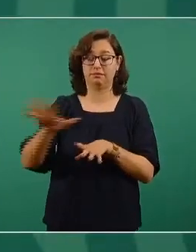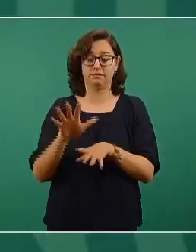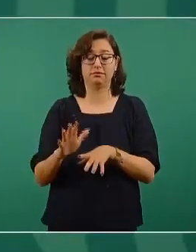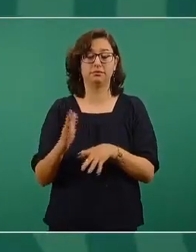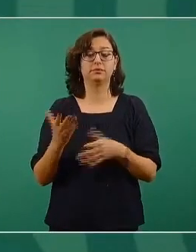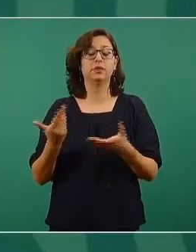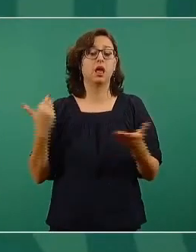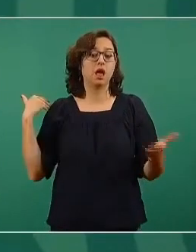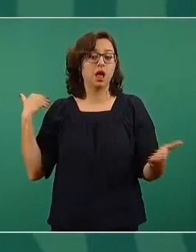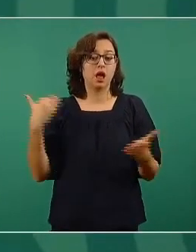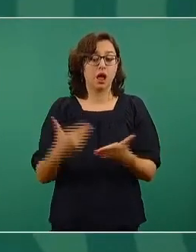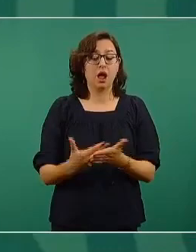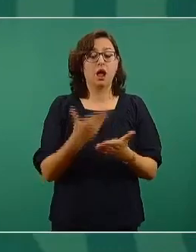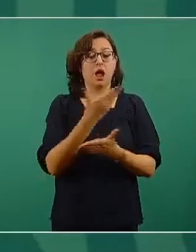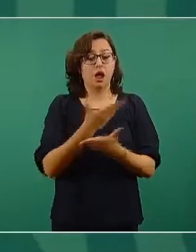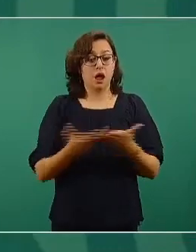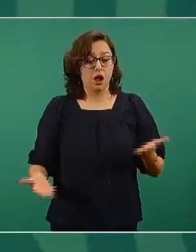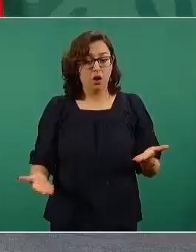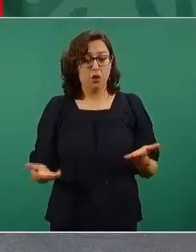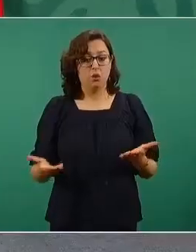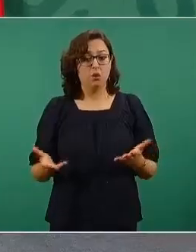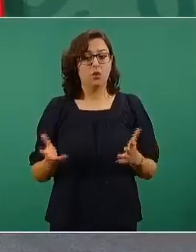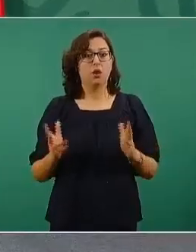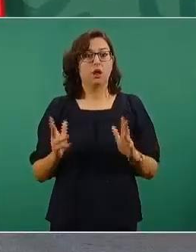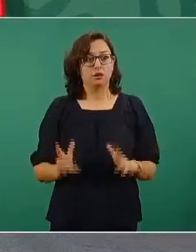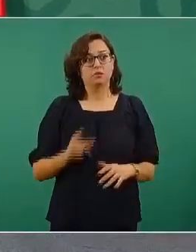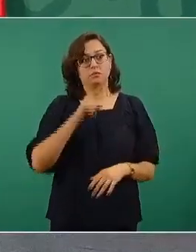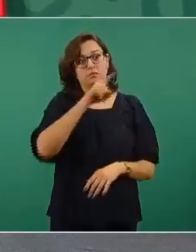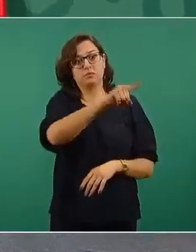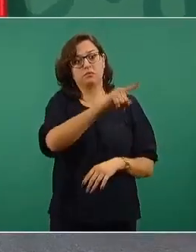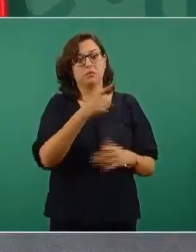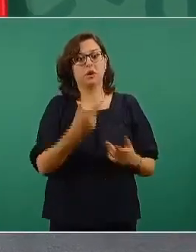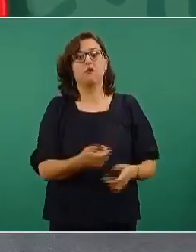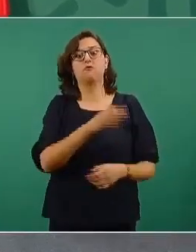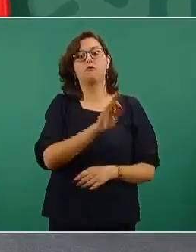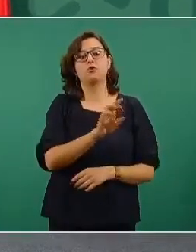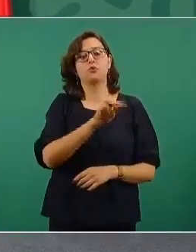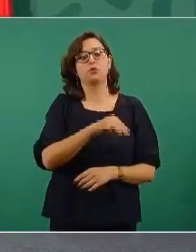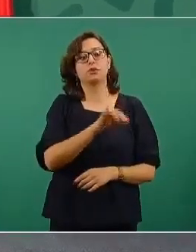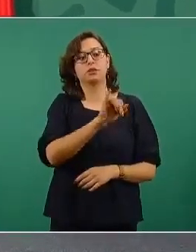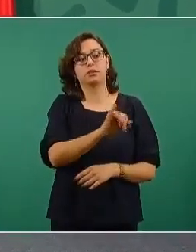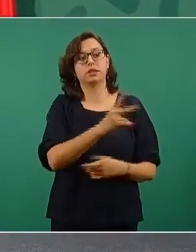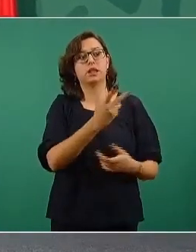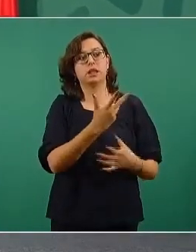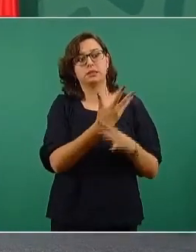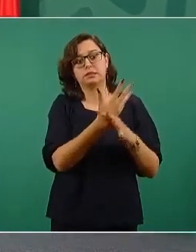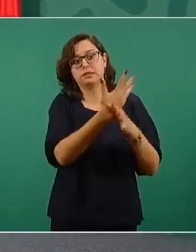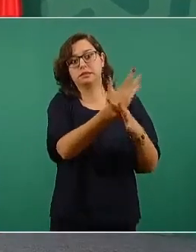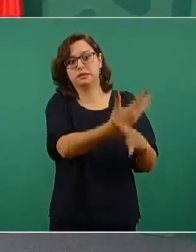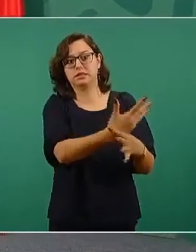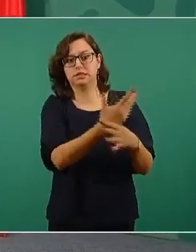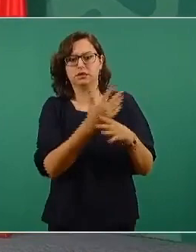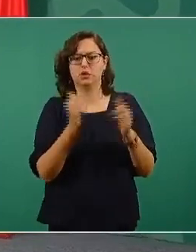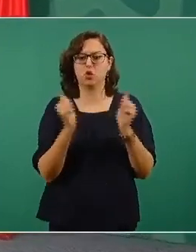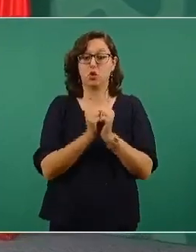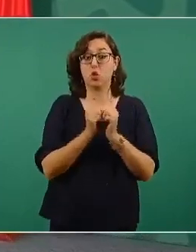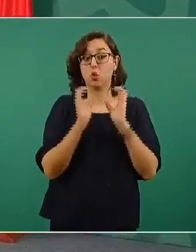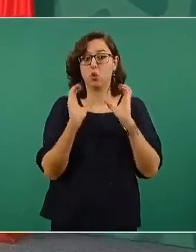hasta los más precavidos, como es el caso del Fondo Monetario Internacional, ya